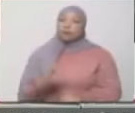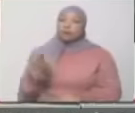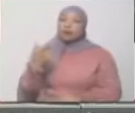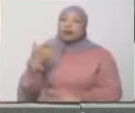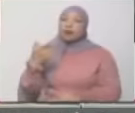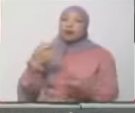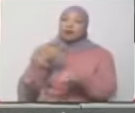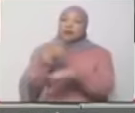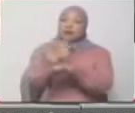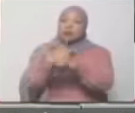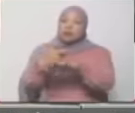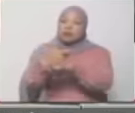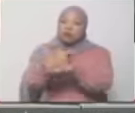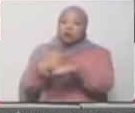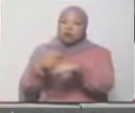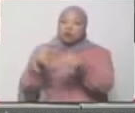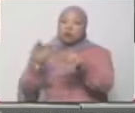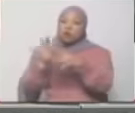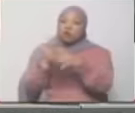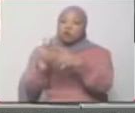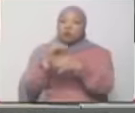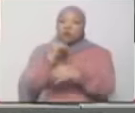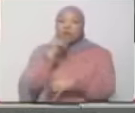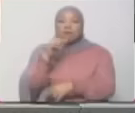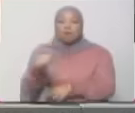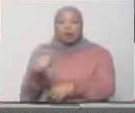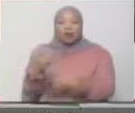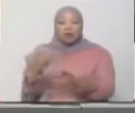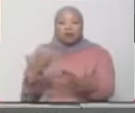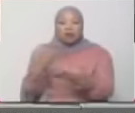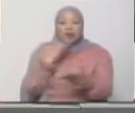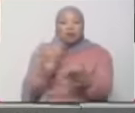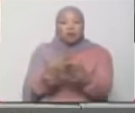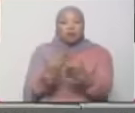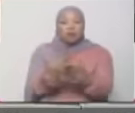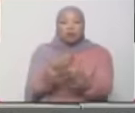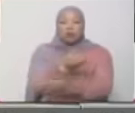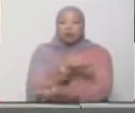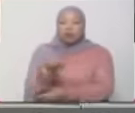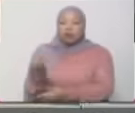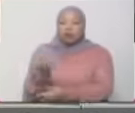Es necesario definir el proyecto bien.